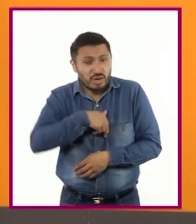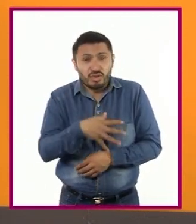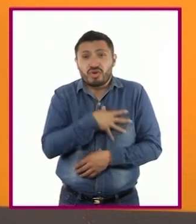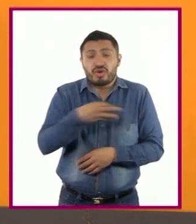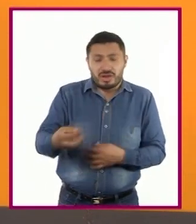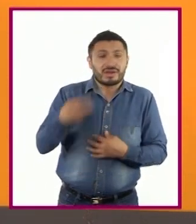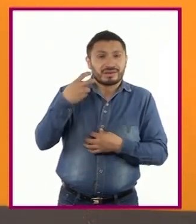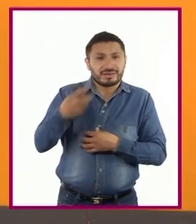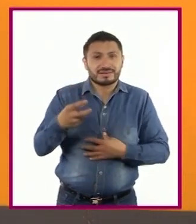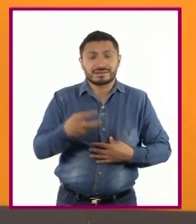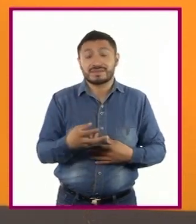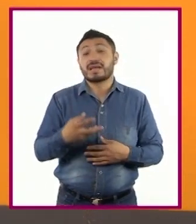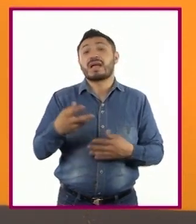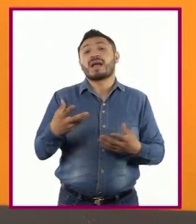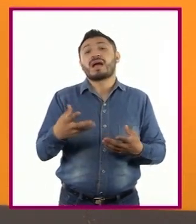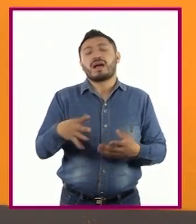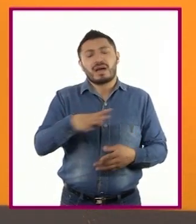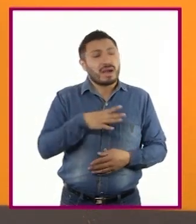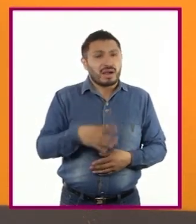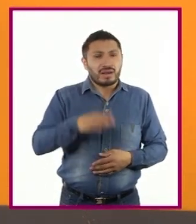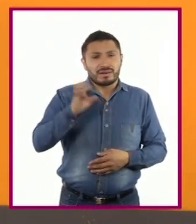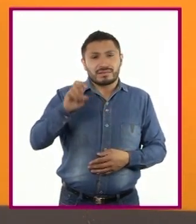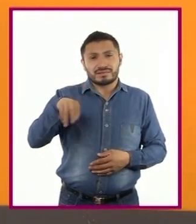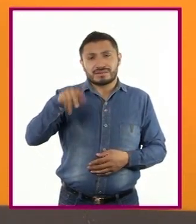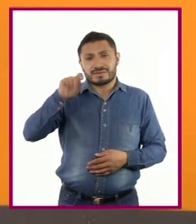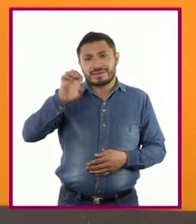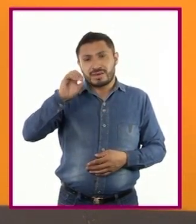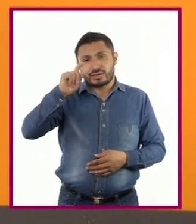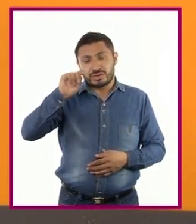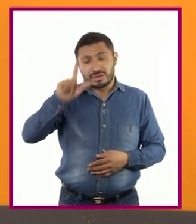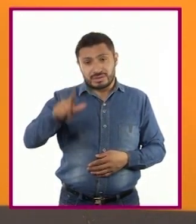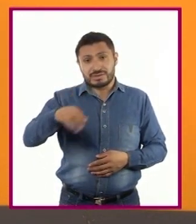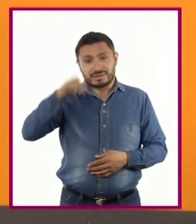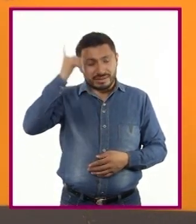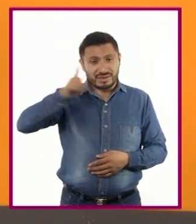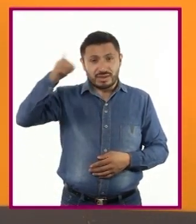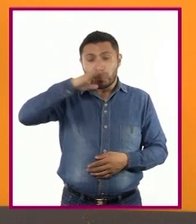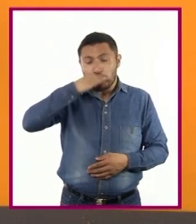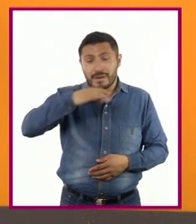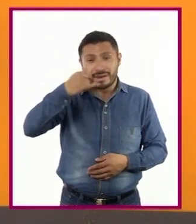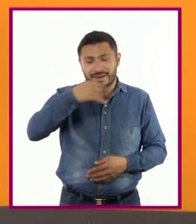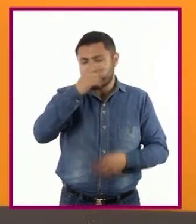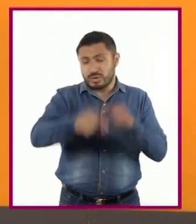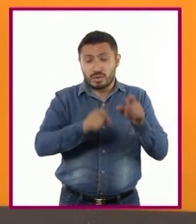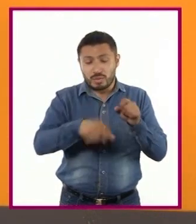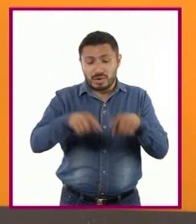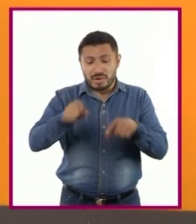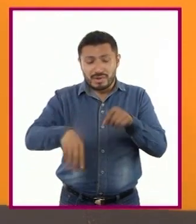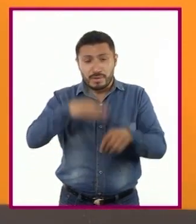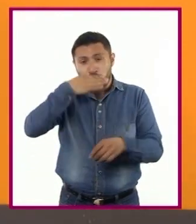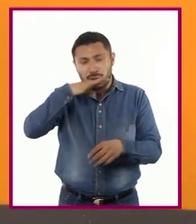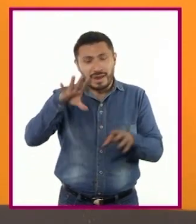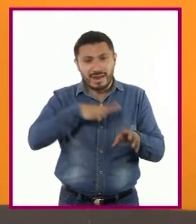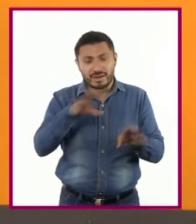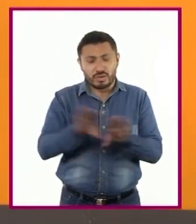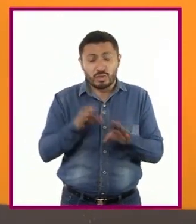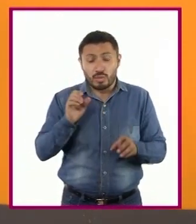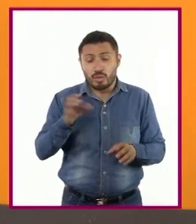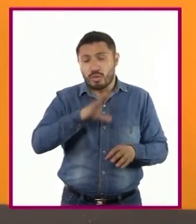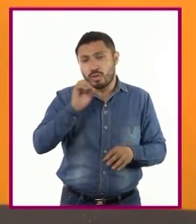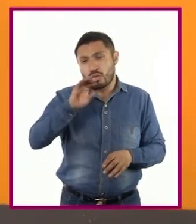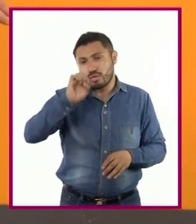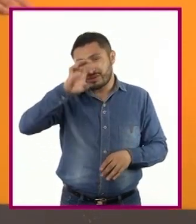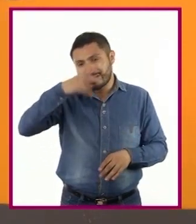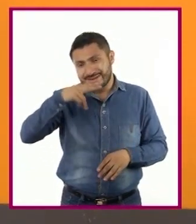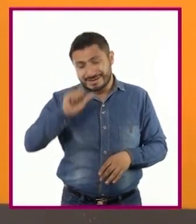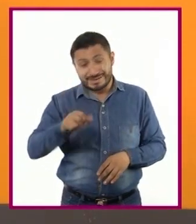hijos nosotros, está Centeotl, el dios del maíz, y todos los granos de maíz que tenemos ahí como una cosecha. Esto